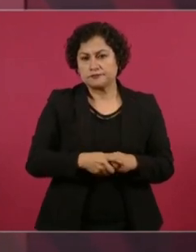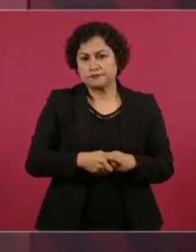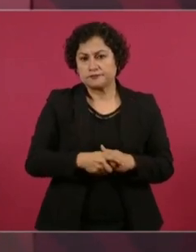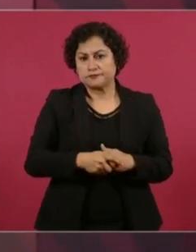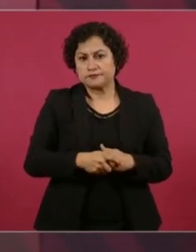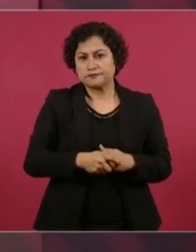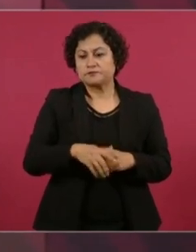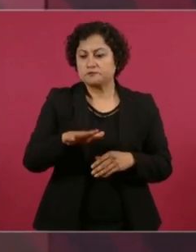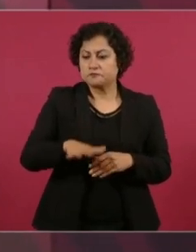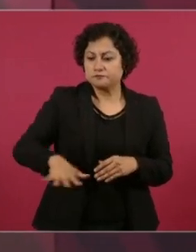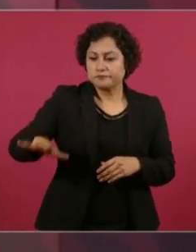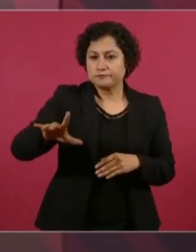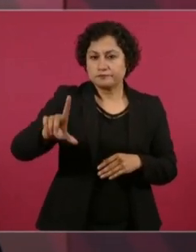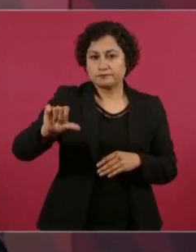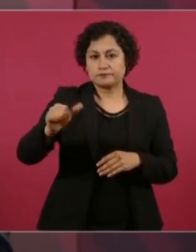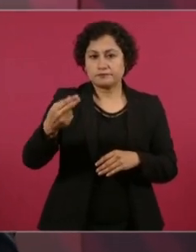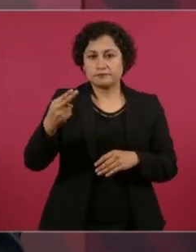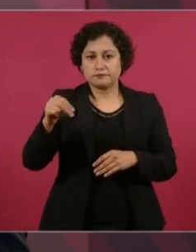Laguna Verde, tenemos